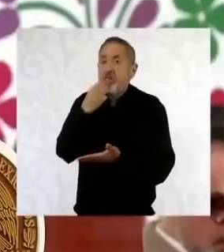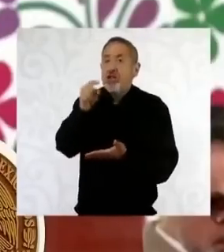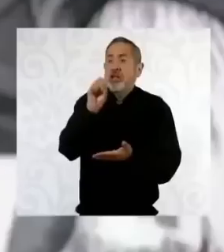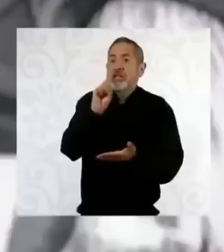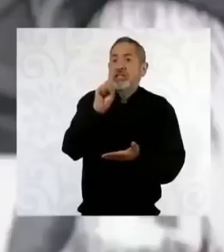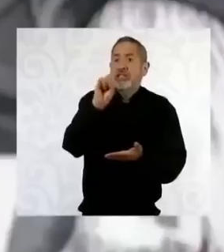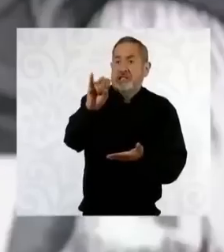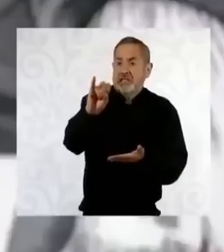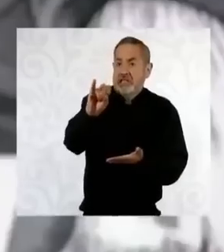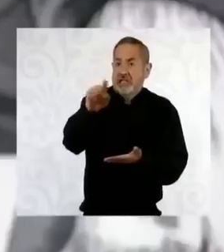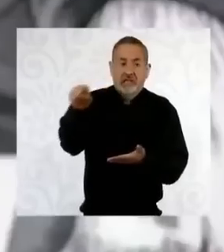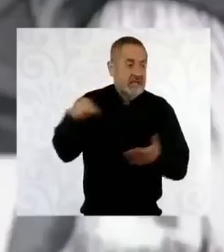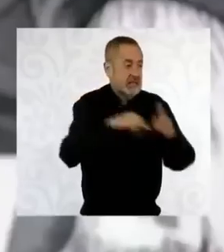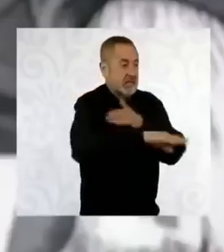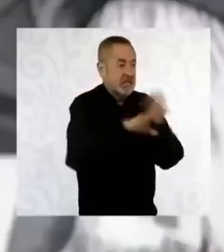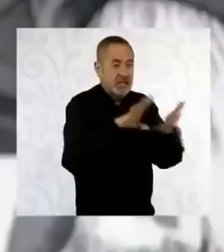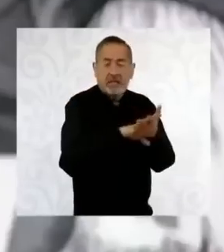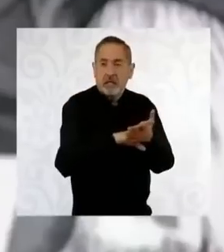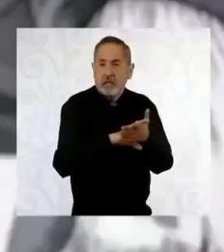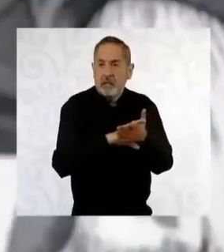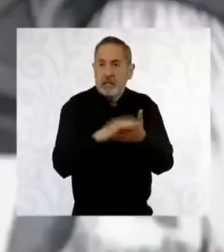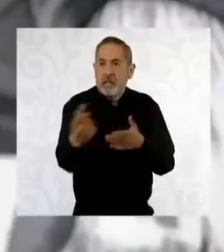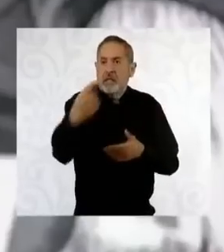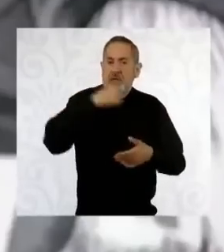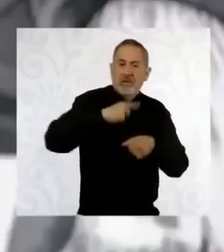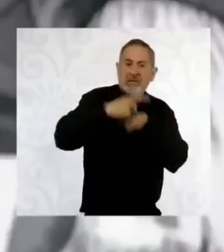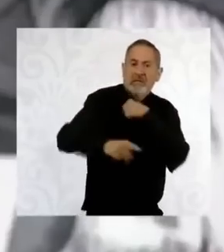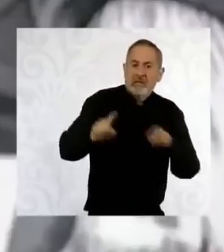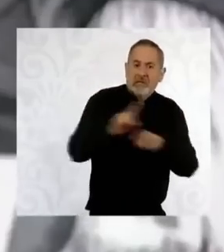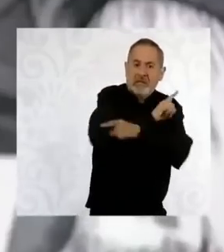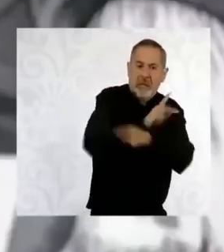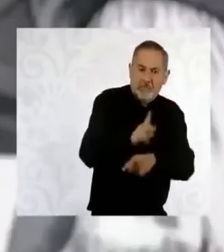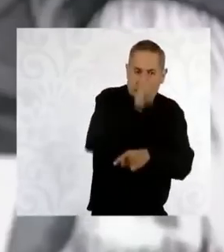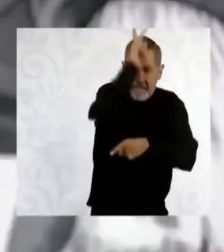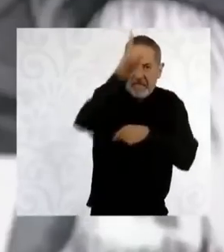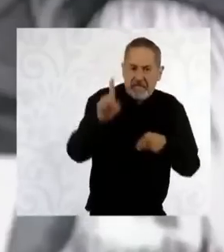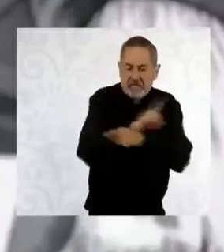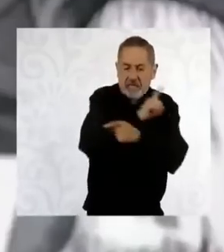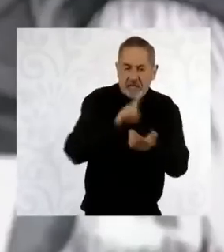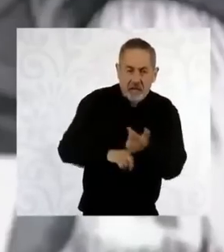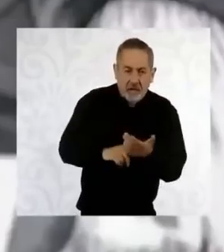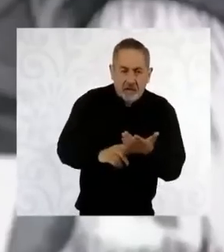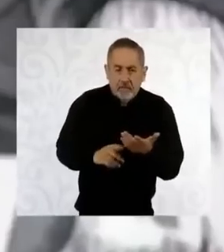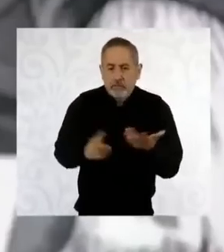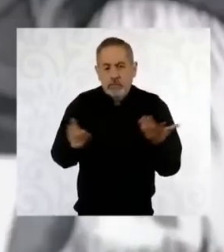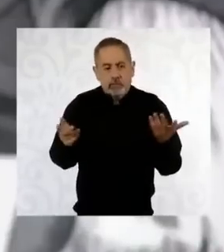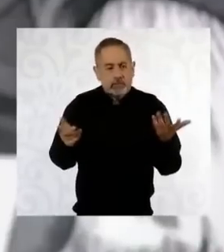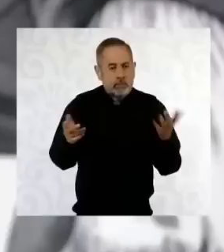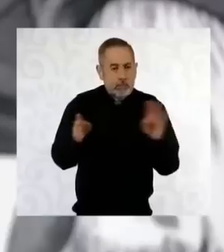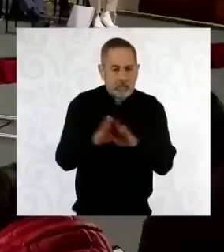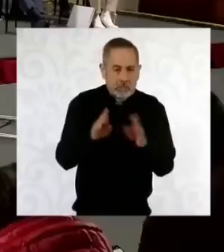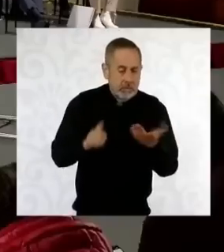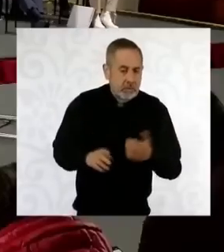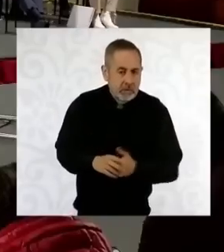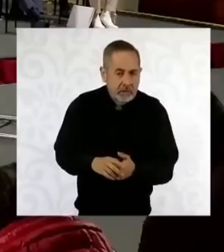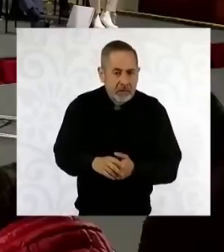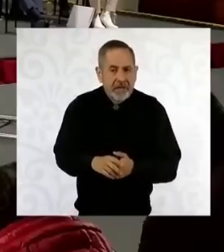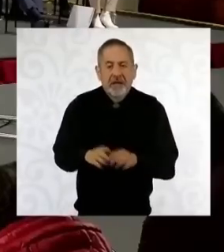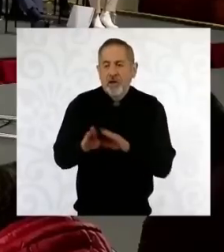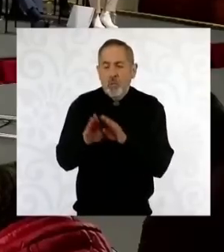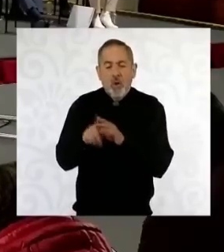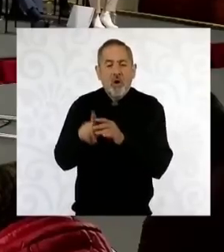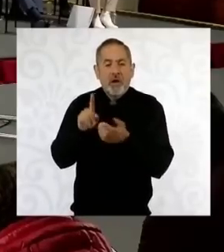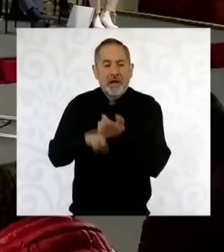en estos casos, la extorsión ahora, por ejemplo, de demostrarse que la persona está